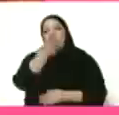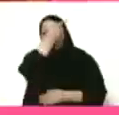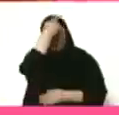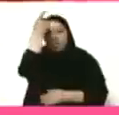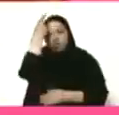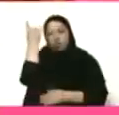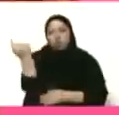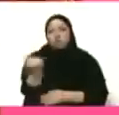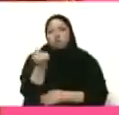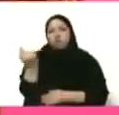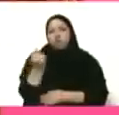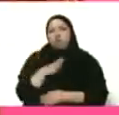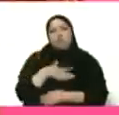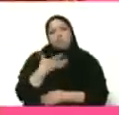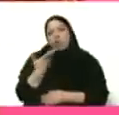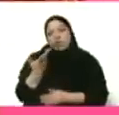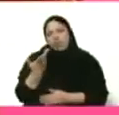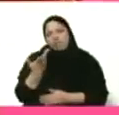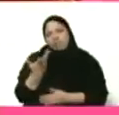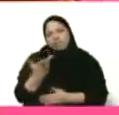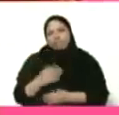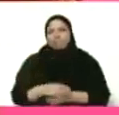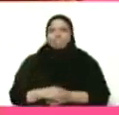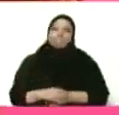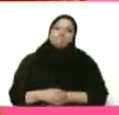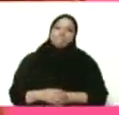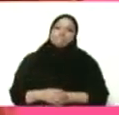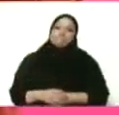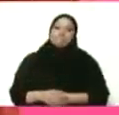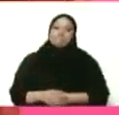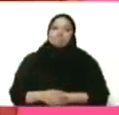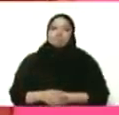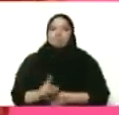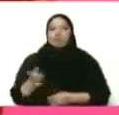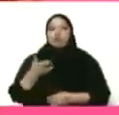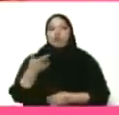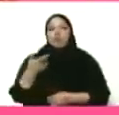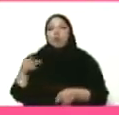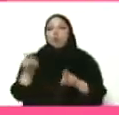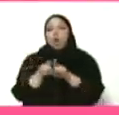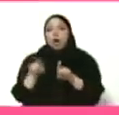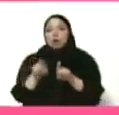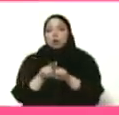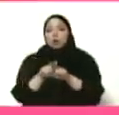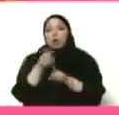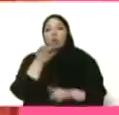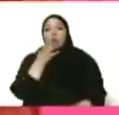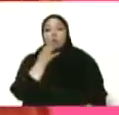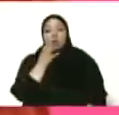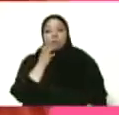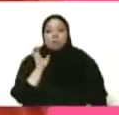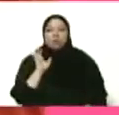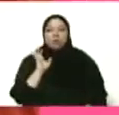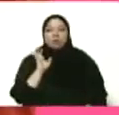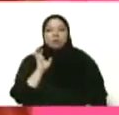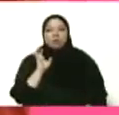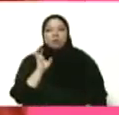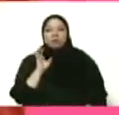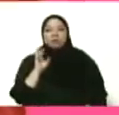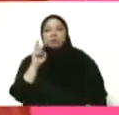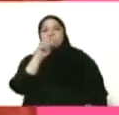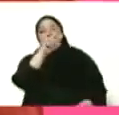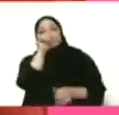a hacerlo solo. No es que Tania, como Tania, por ejemplo, que ahora es